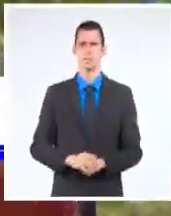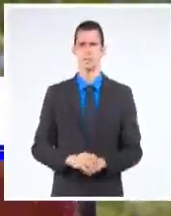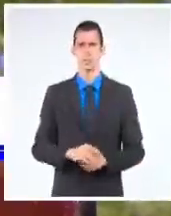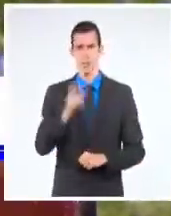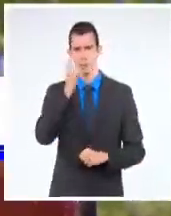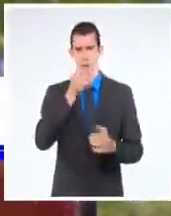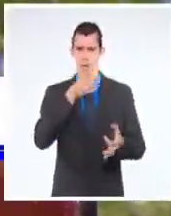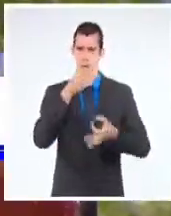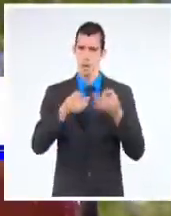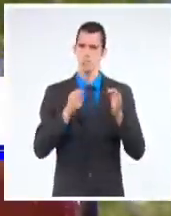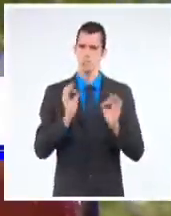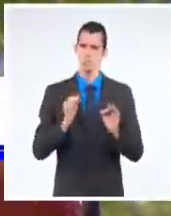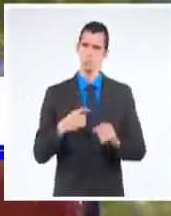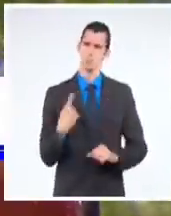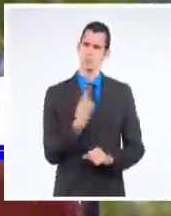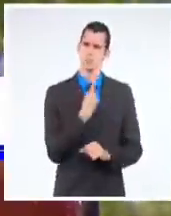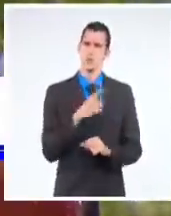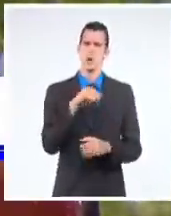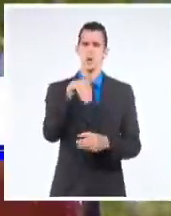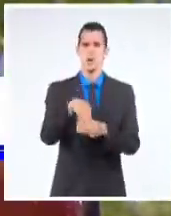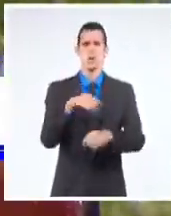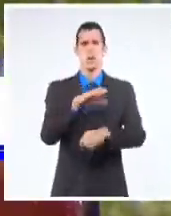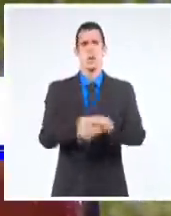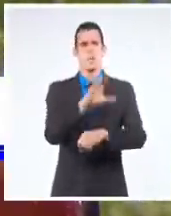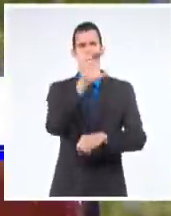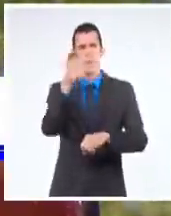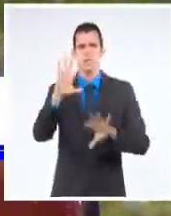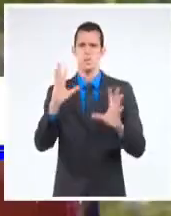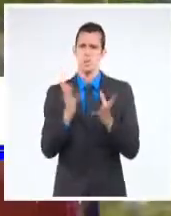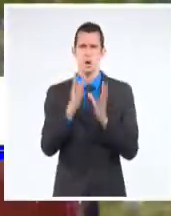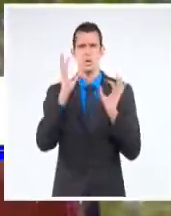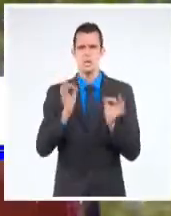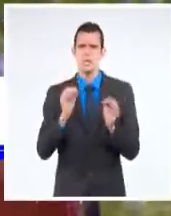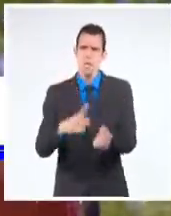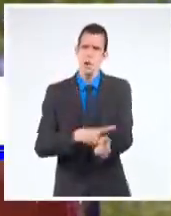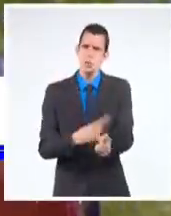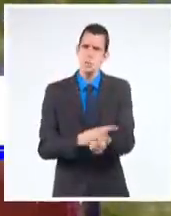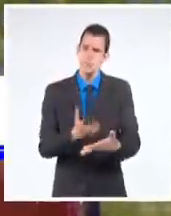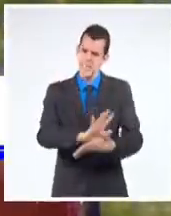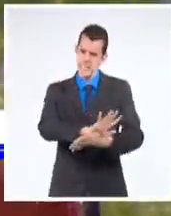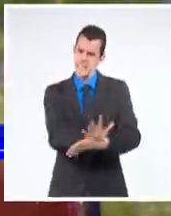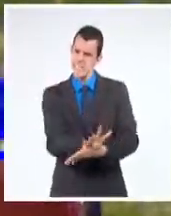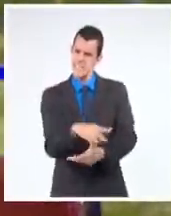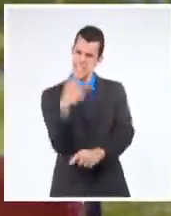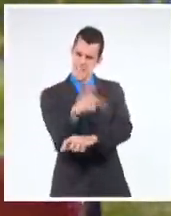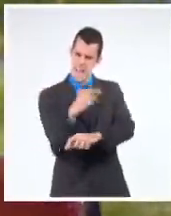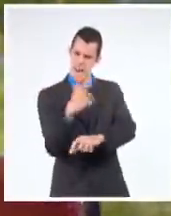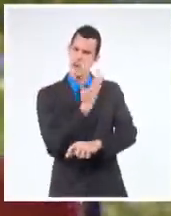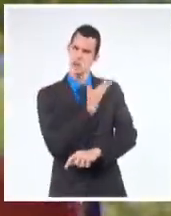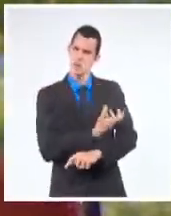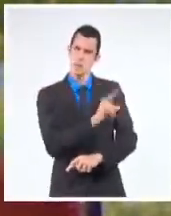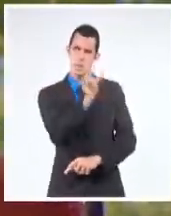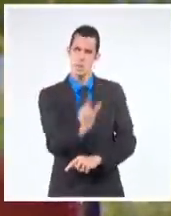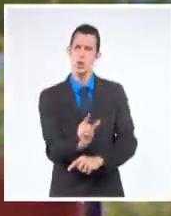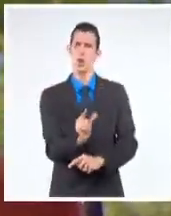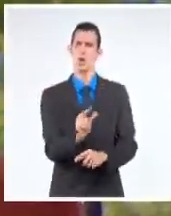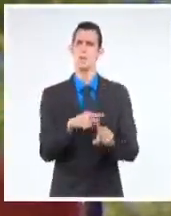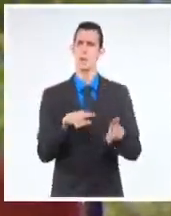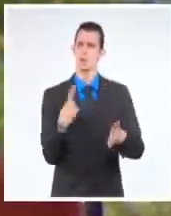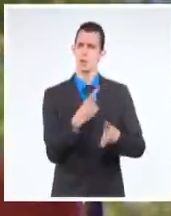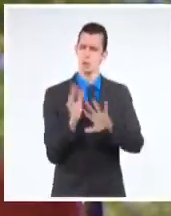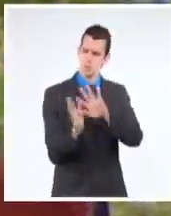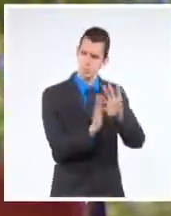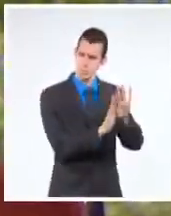todas las huellas del oscuro, despiadado y brutal régimen carcelario heredado de la República Neocolonial, deformador de hombres y creador